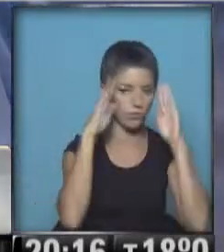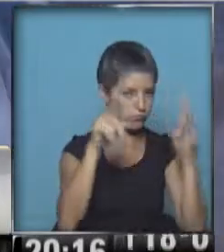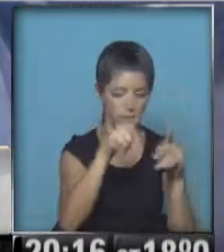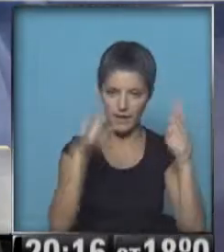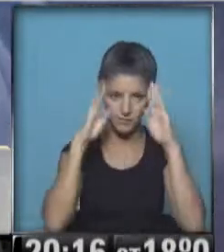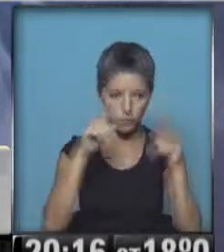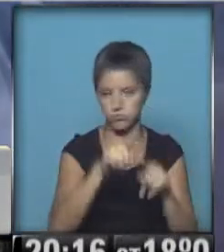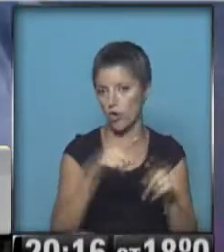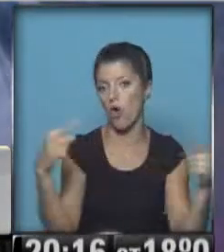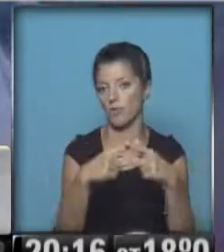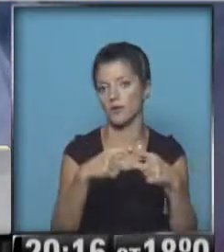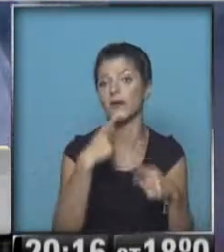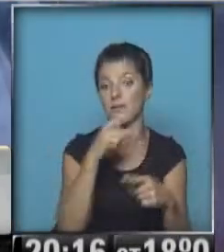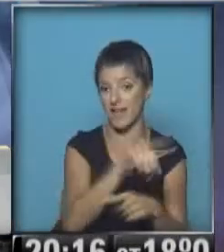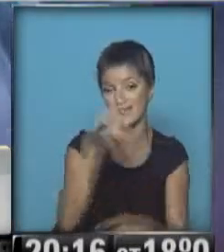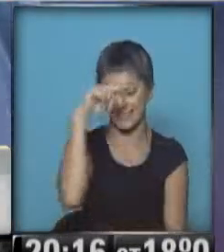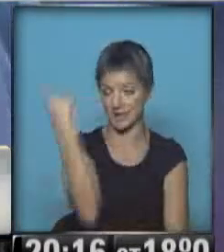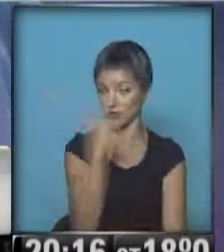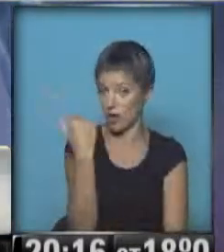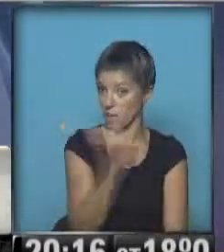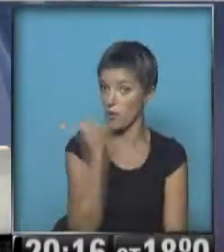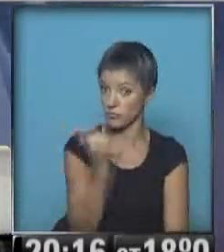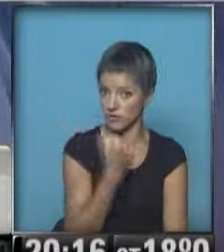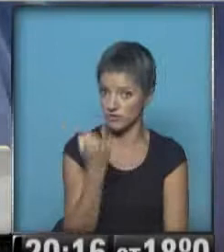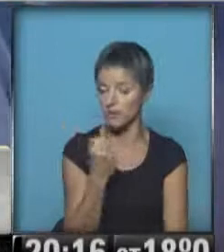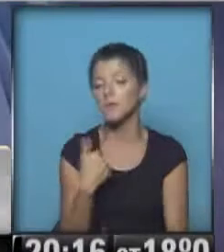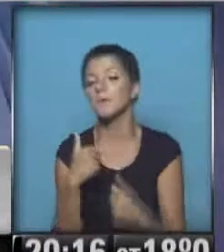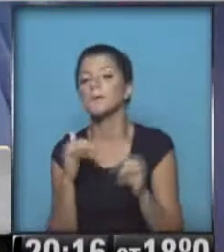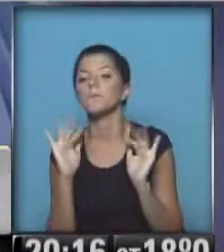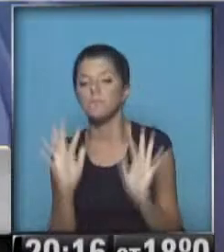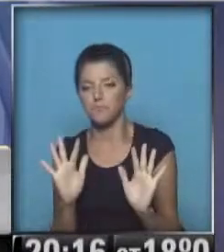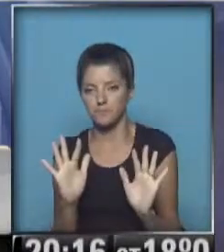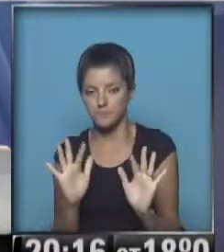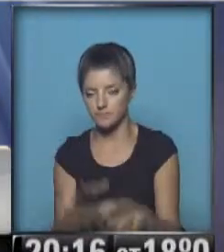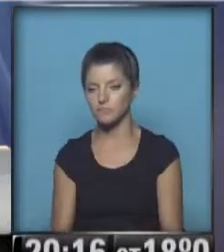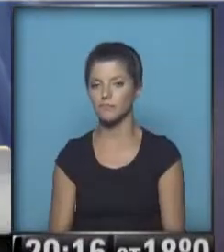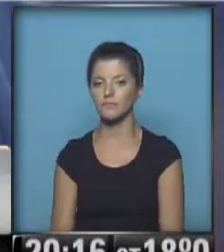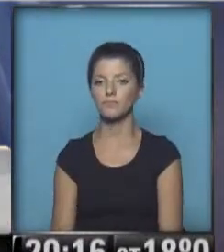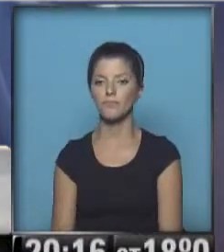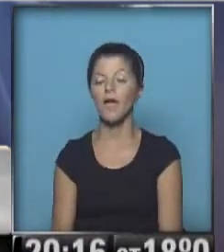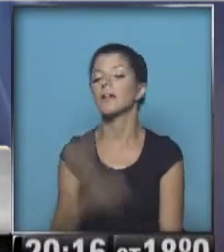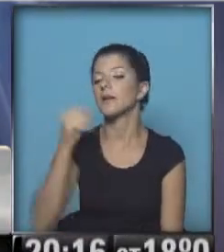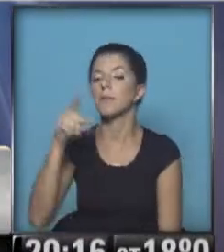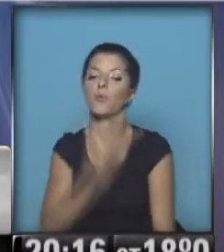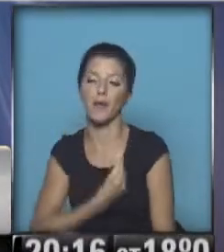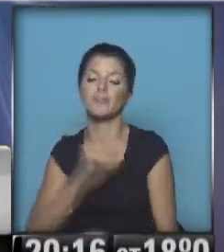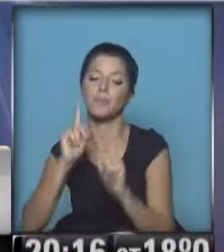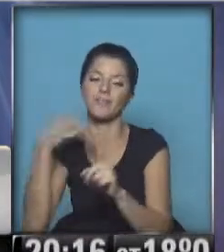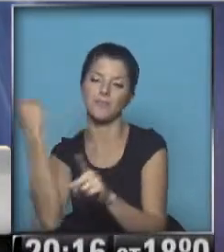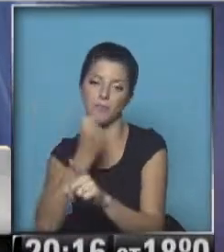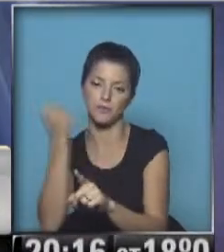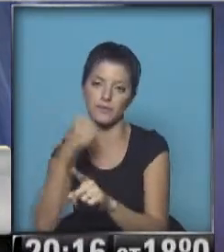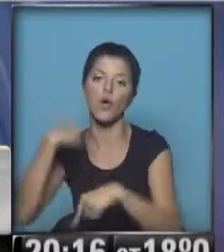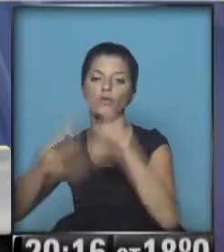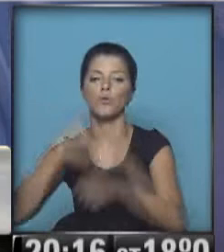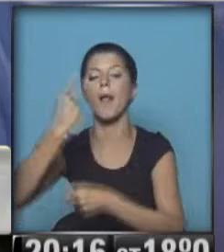que vale, es internacional, es importante. Bueno, en realidad para Huracán es importante también quedarse en primera